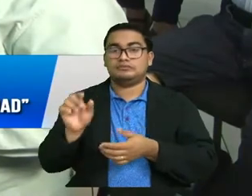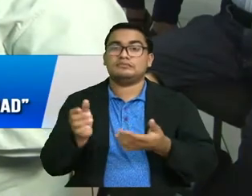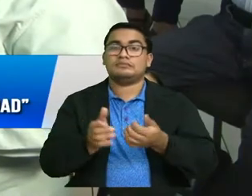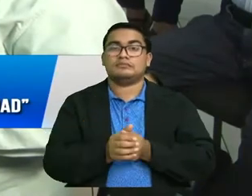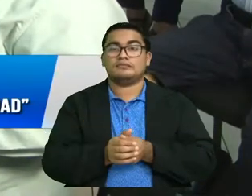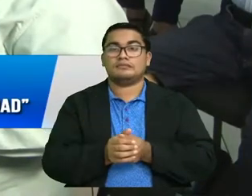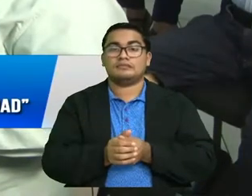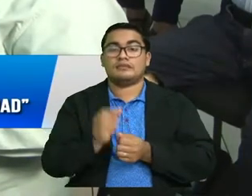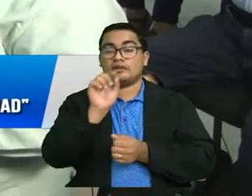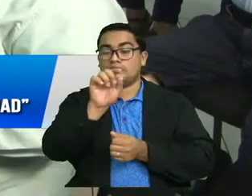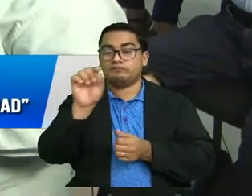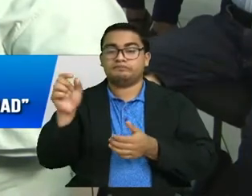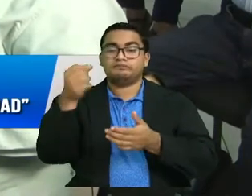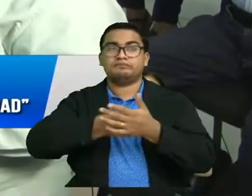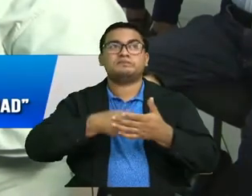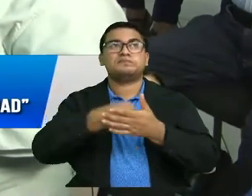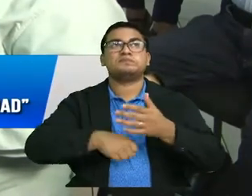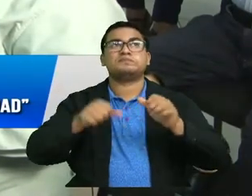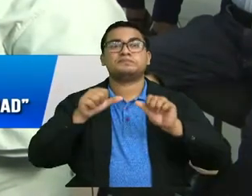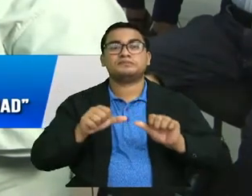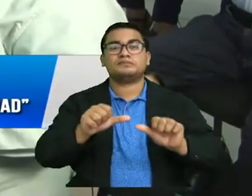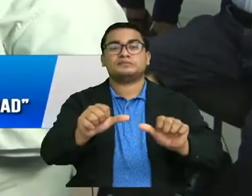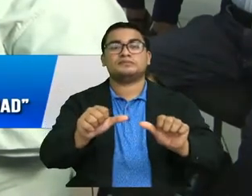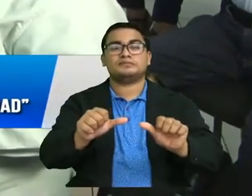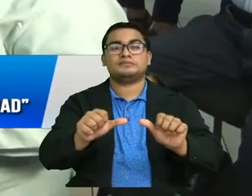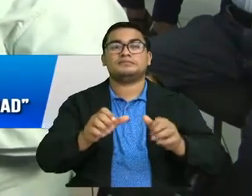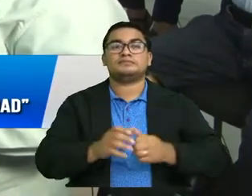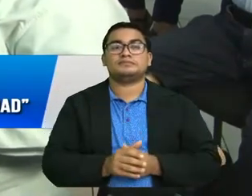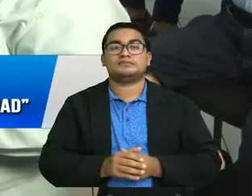Son luchadores permanentes,